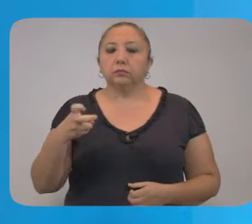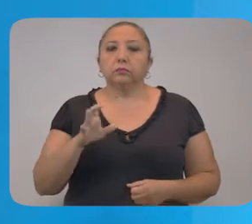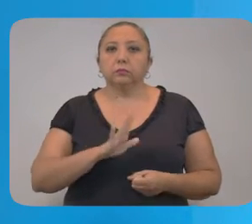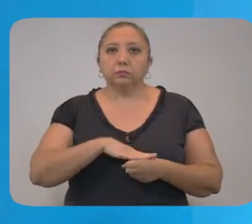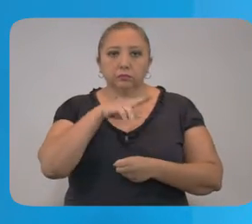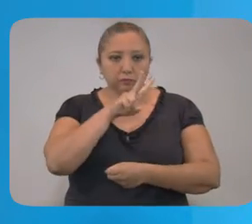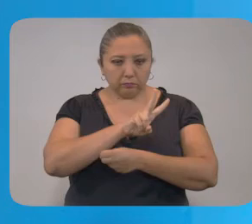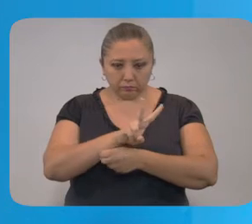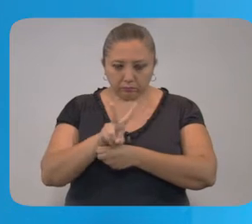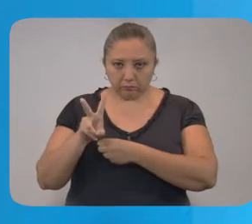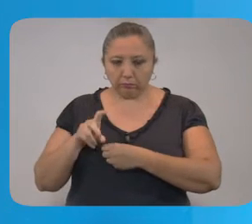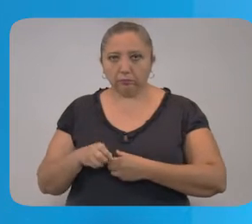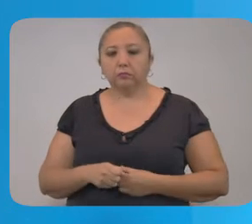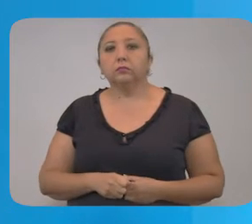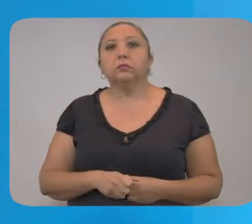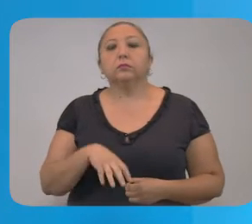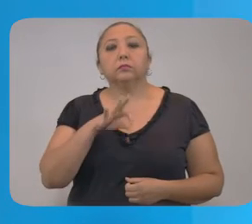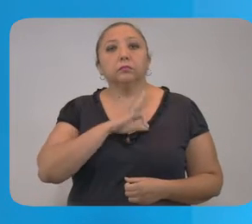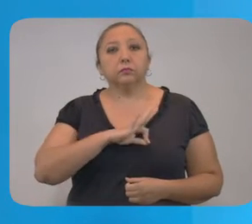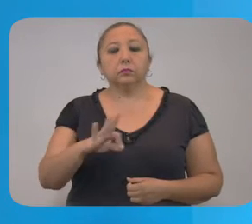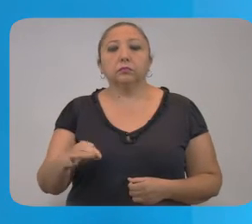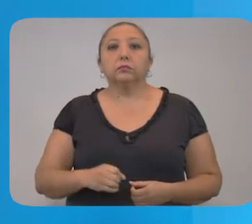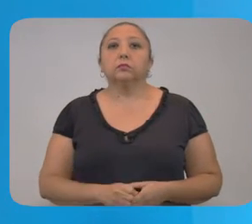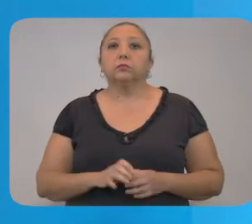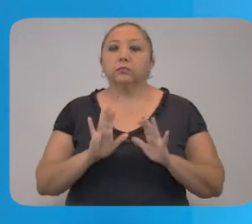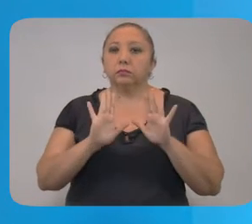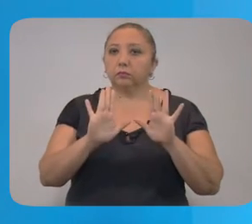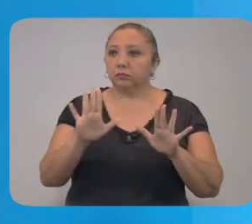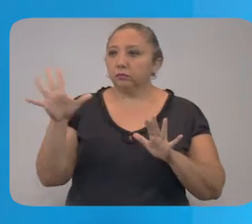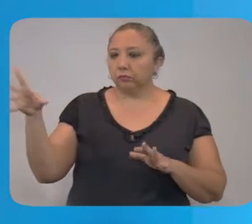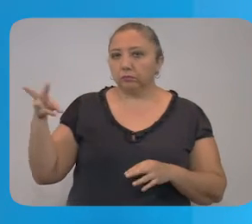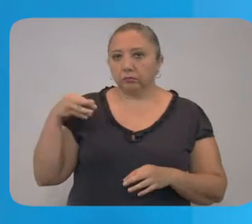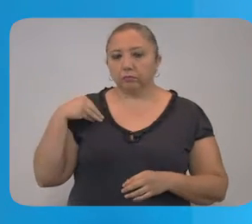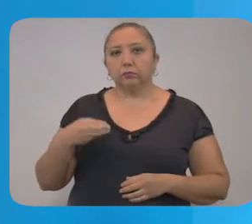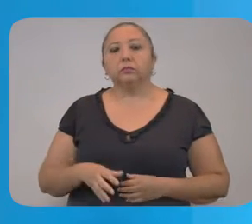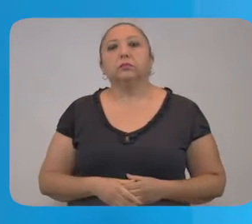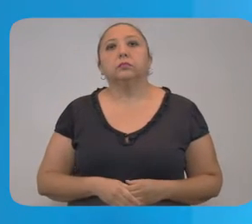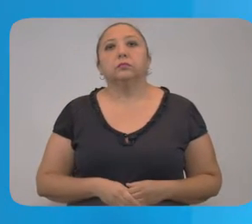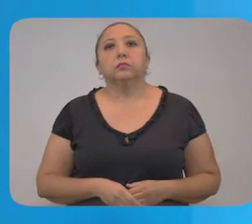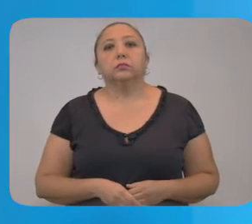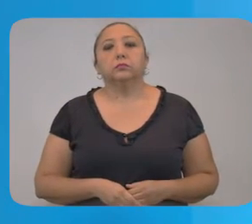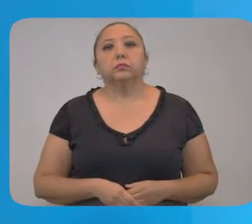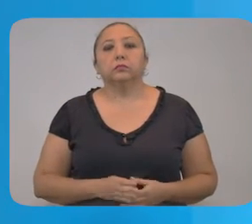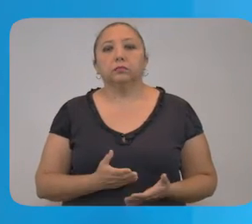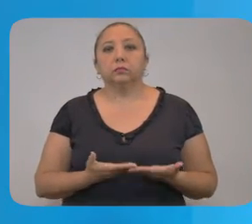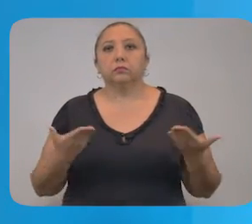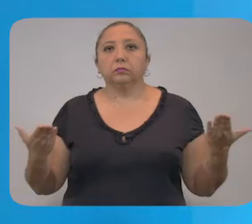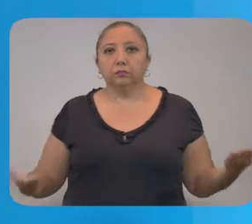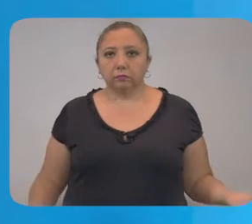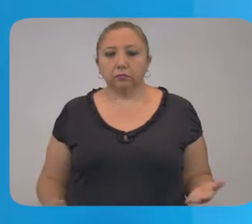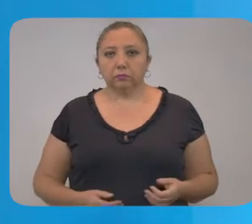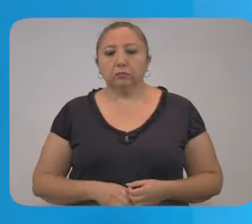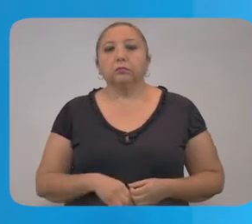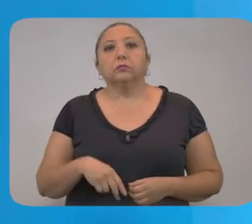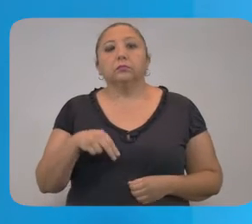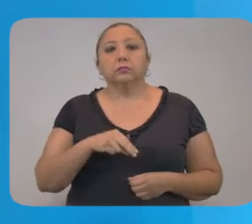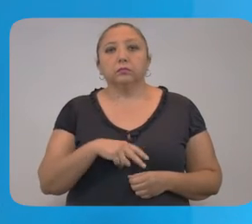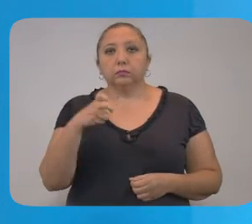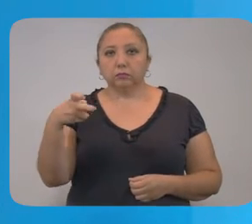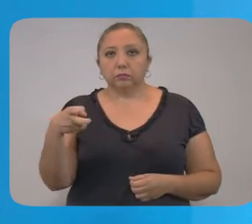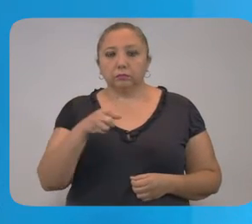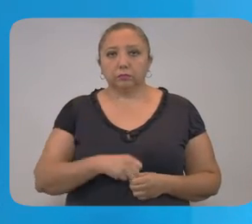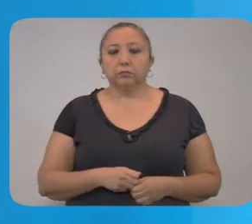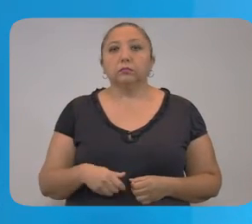mayor vigilancia epidemiológica permitirá cortar oportunamente cadenas de contagio. A continuación, el parte médico de